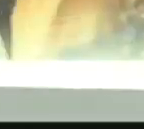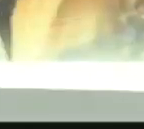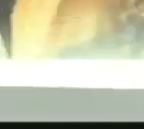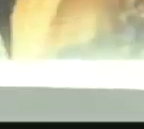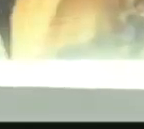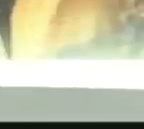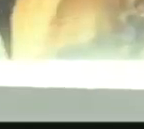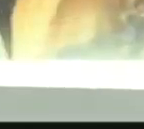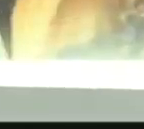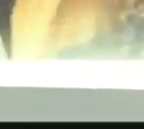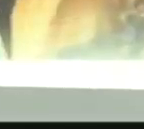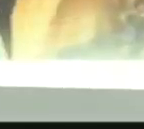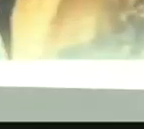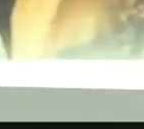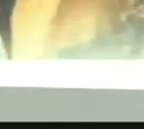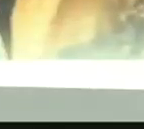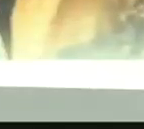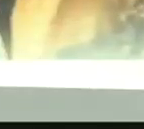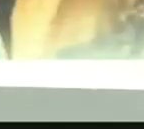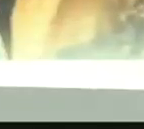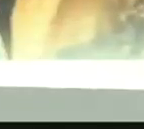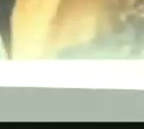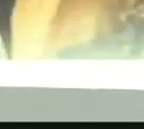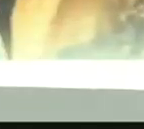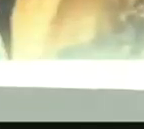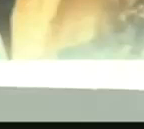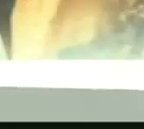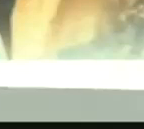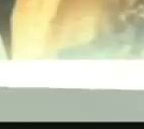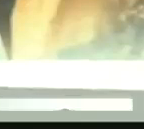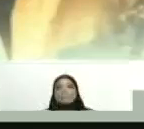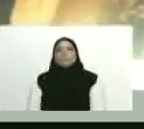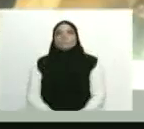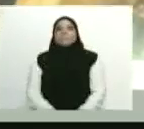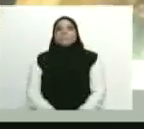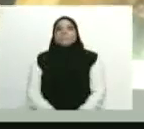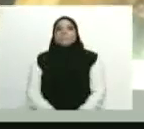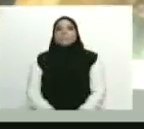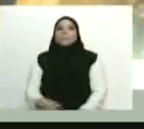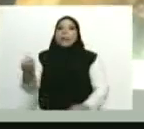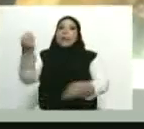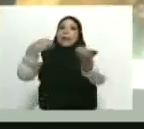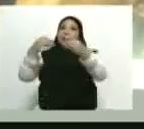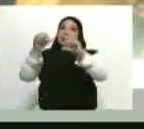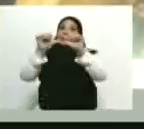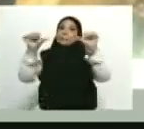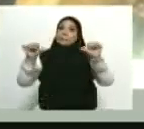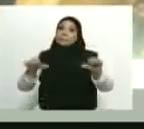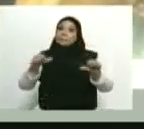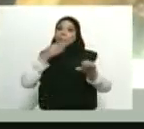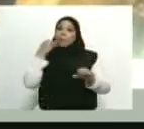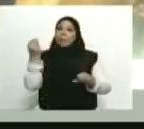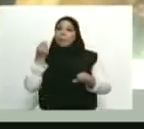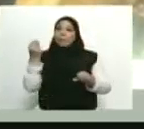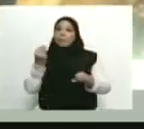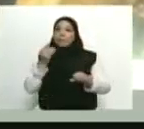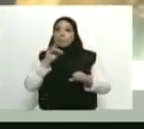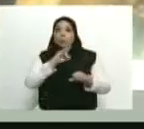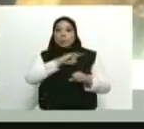Más juventud. Fíjense, la juventud ha estado entre el Sistema Nacional de Ingresos,